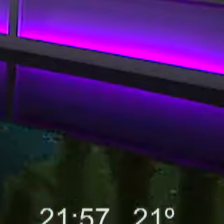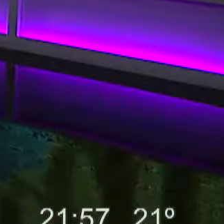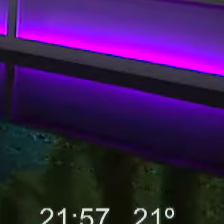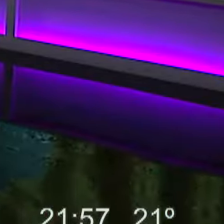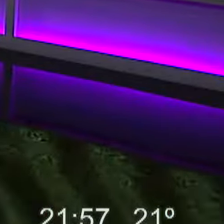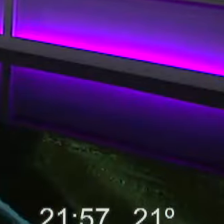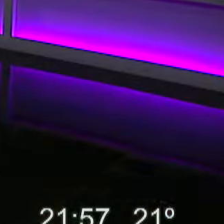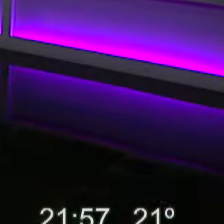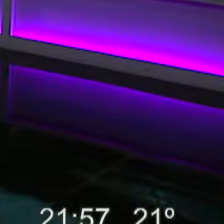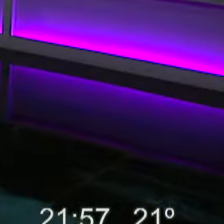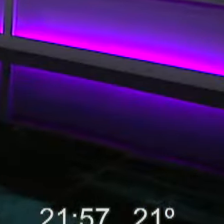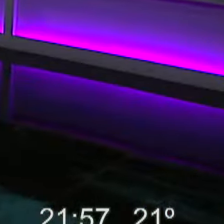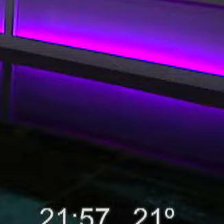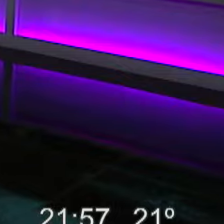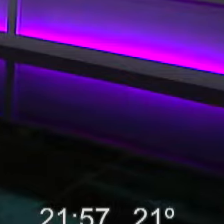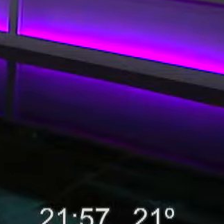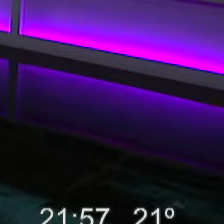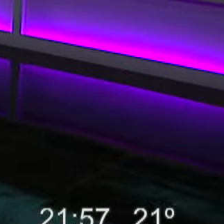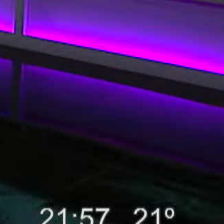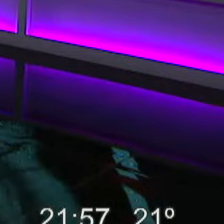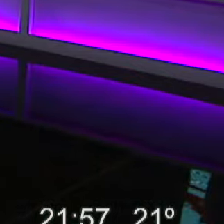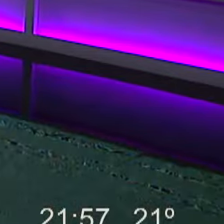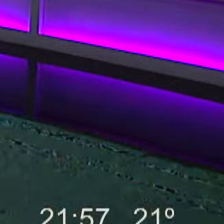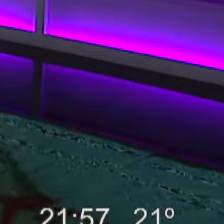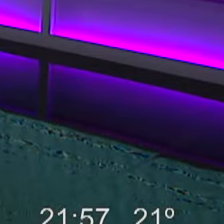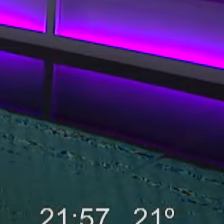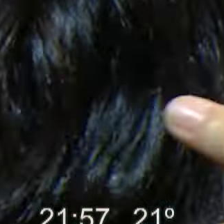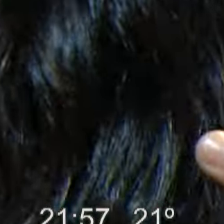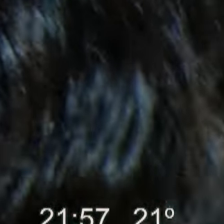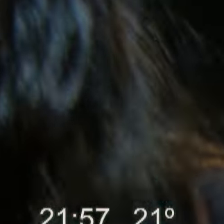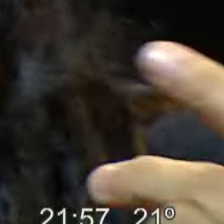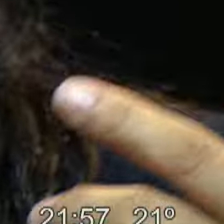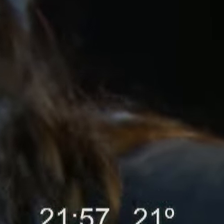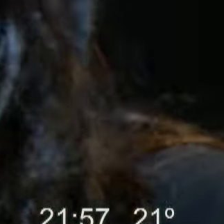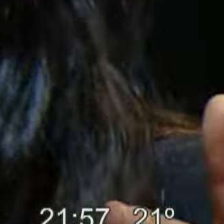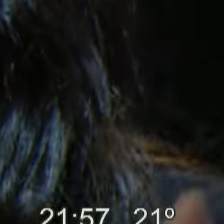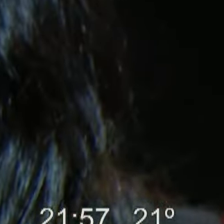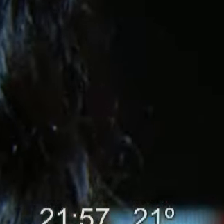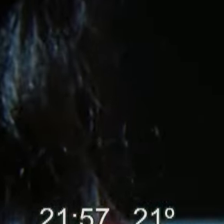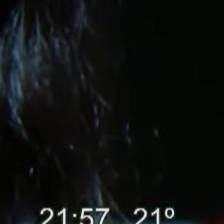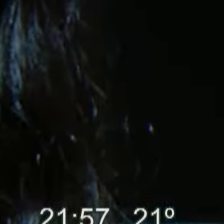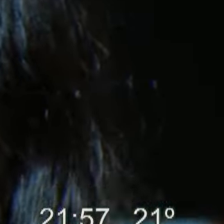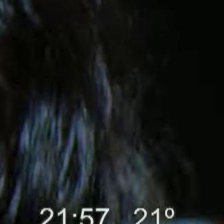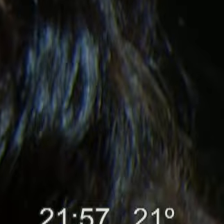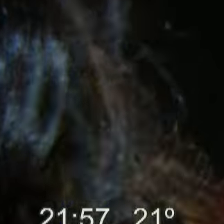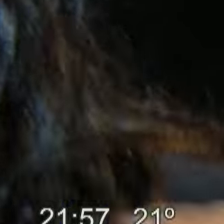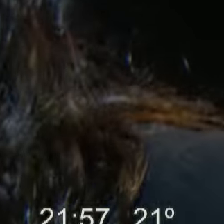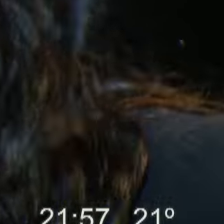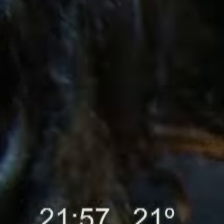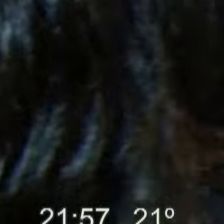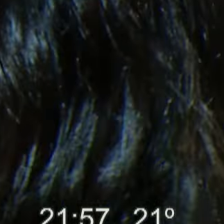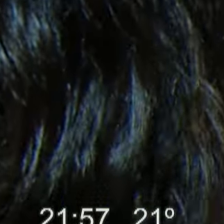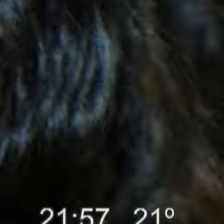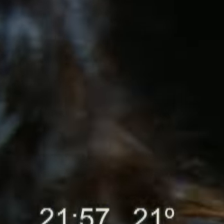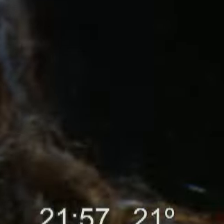Palabras para conformar, para comprender, palabras caras, a charlatanería, palabra tras palabra acumulada, sin decir nada,